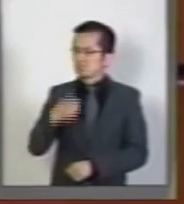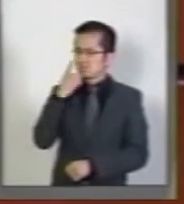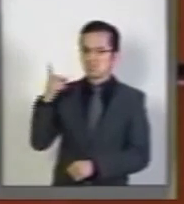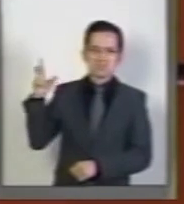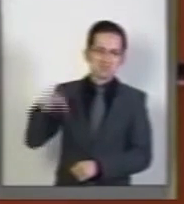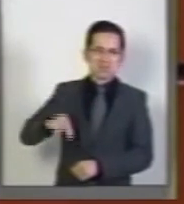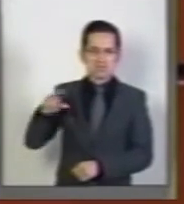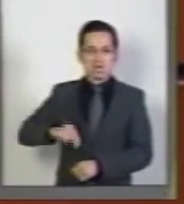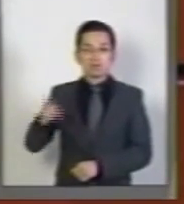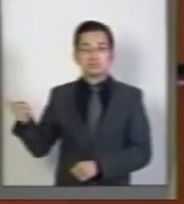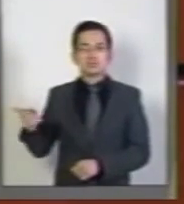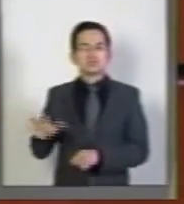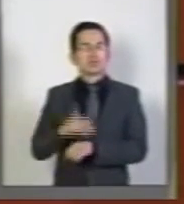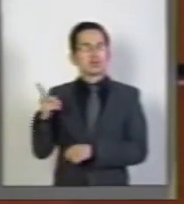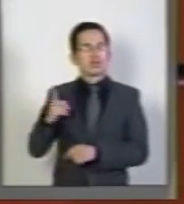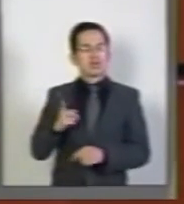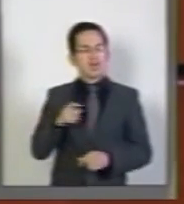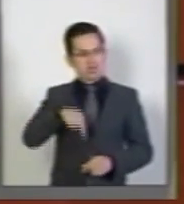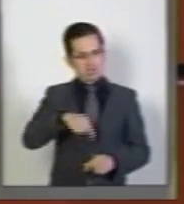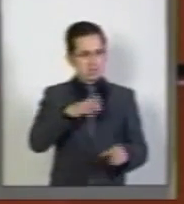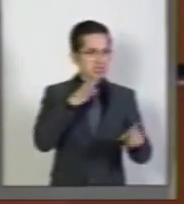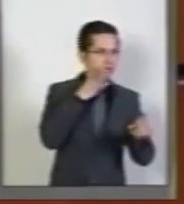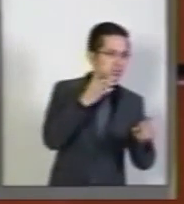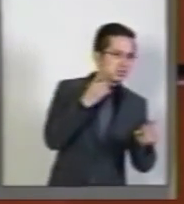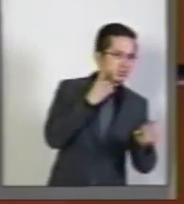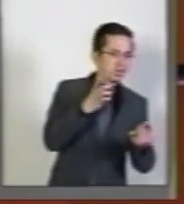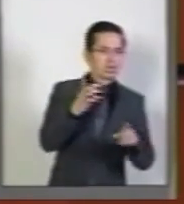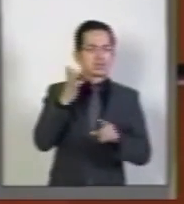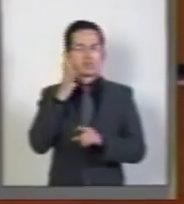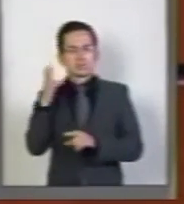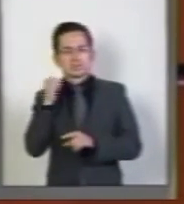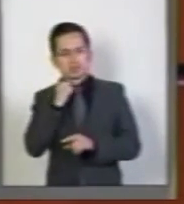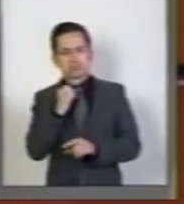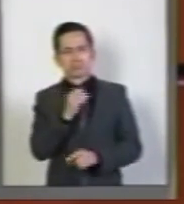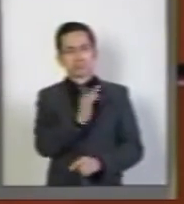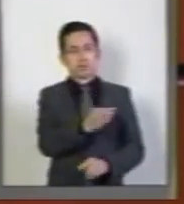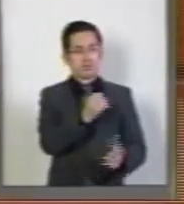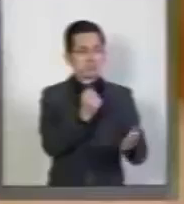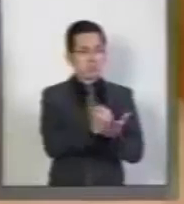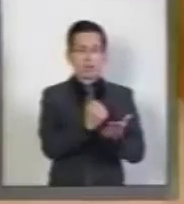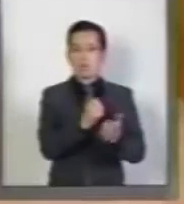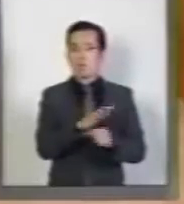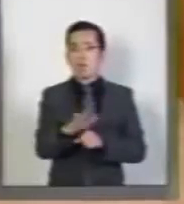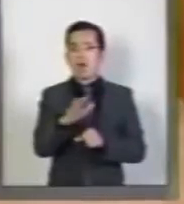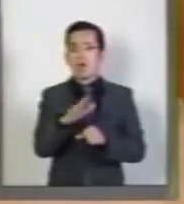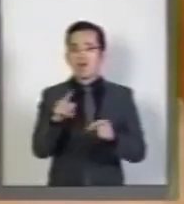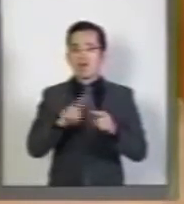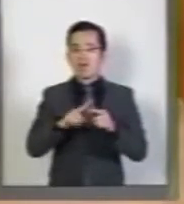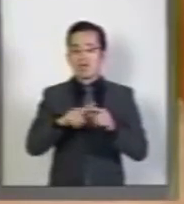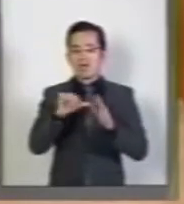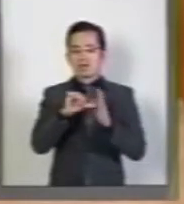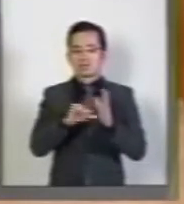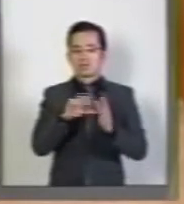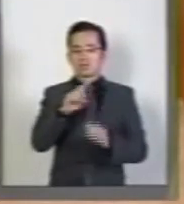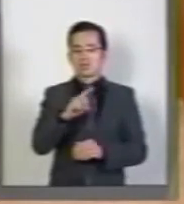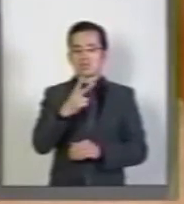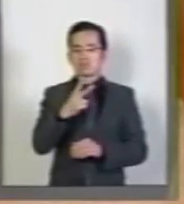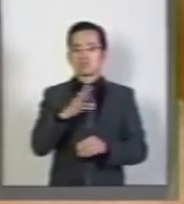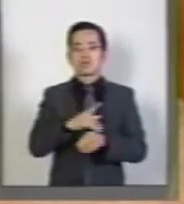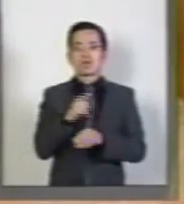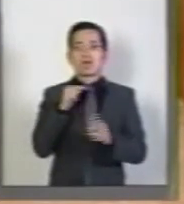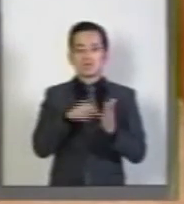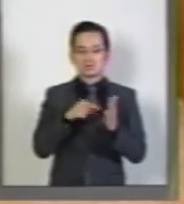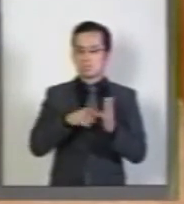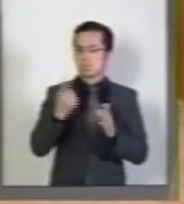aprobado esta ley en ambas cámaras, en particular el artículo 32, que obligaba a las personas físicas y morales